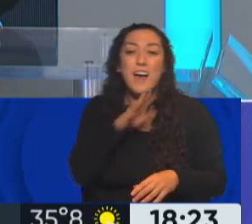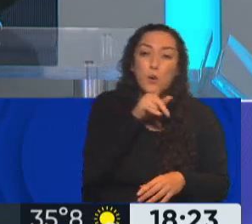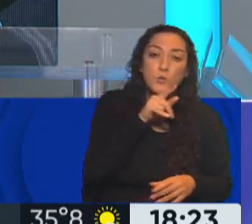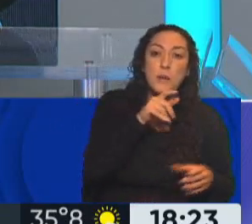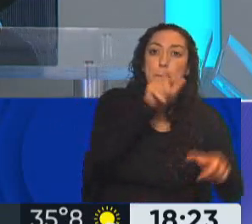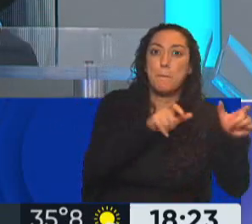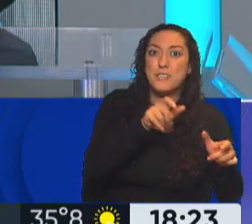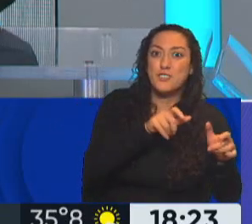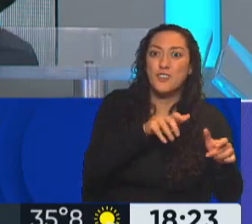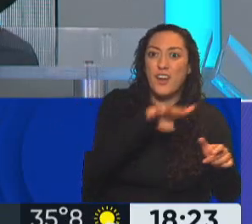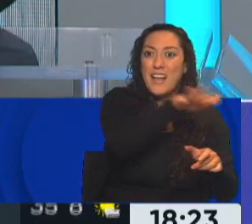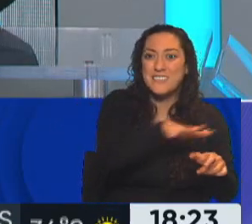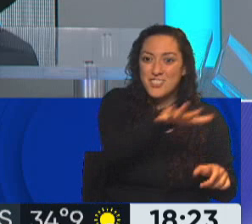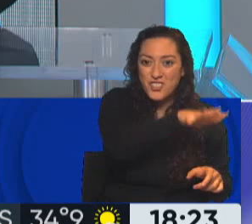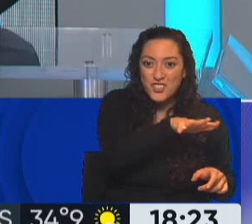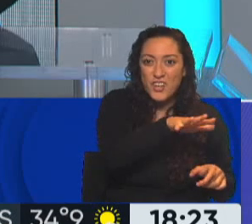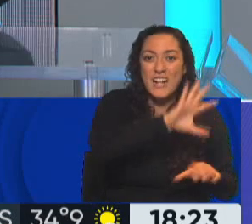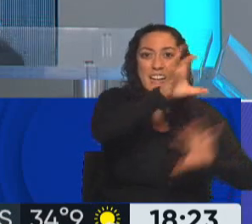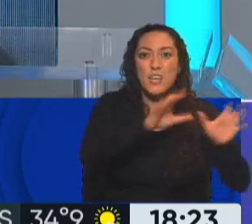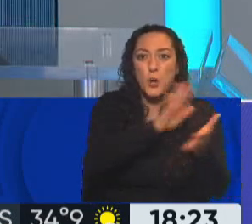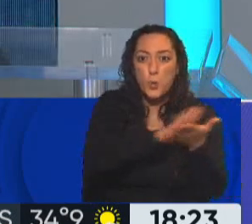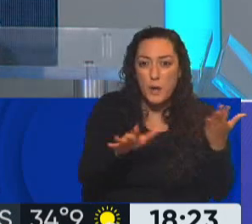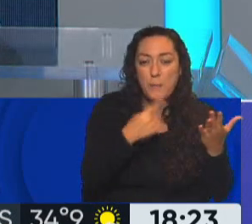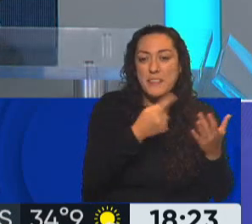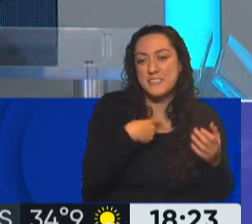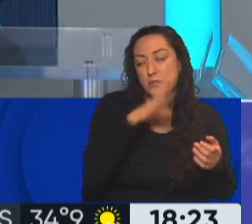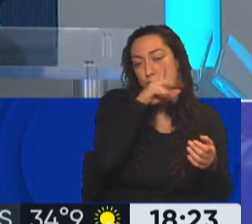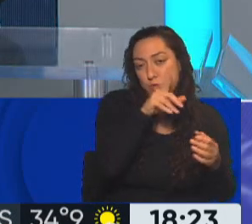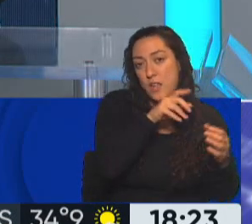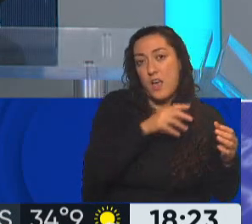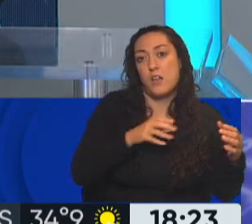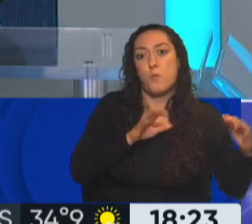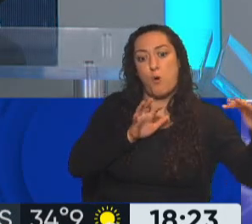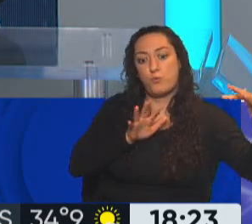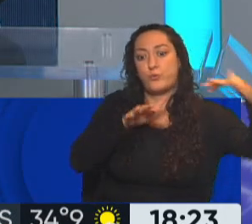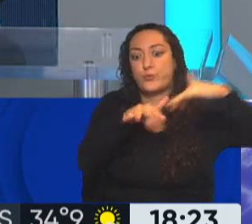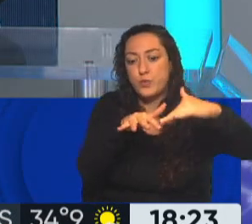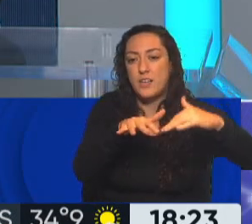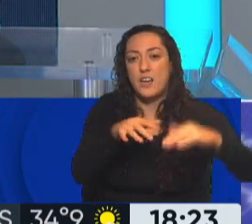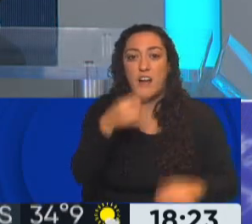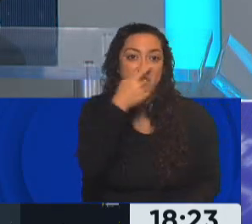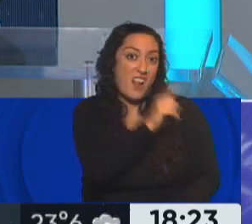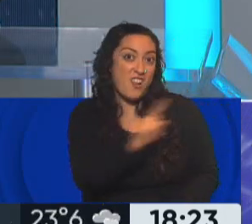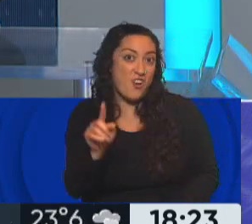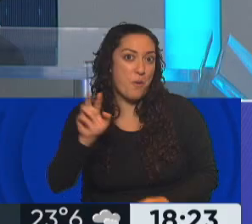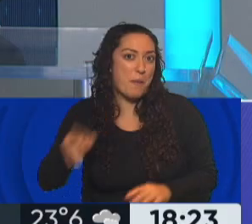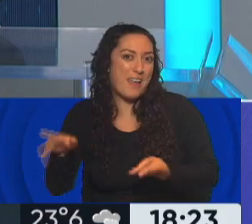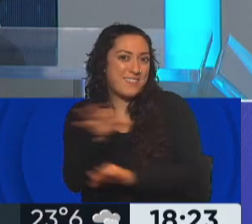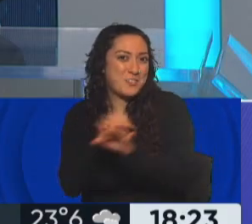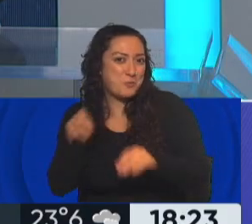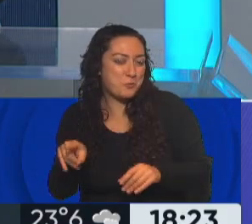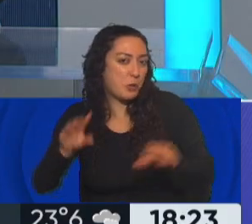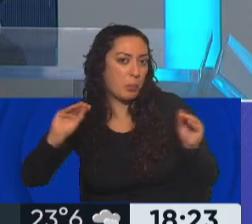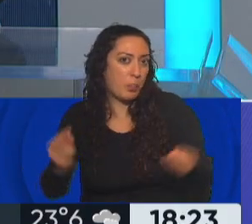efectivos de las zonas de las nuevas regiones, como la denominan en Rusia, a Kursk, y esto no pasó. Creo que la